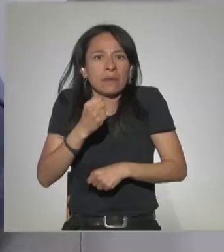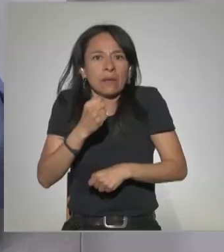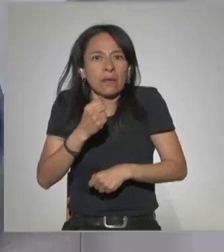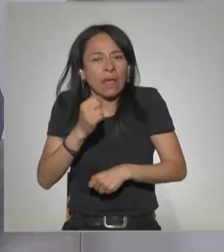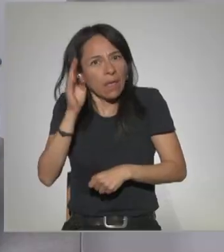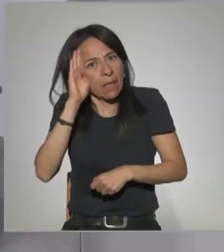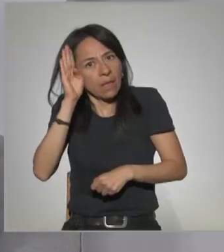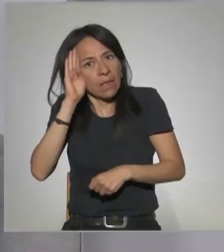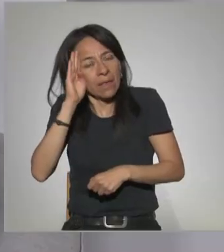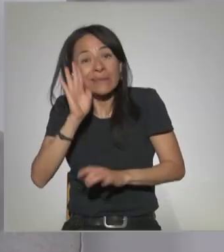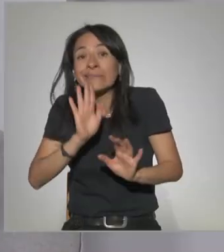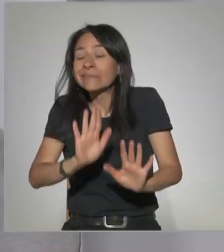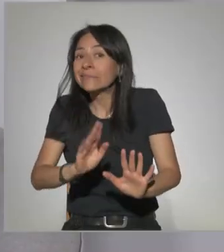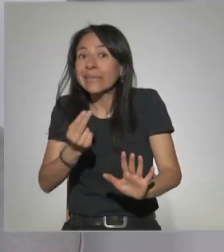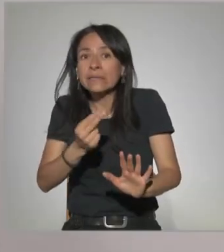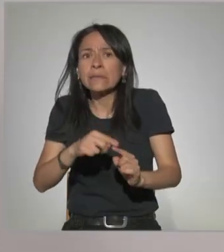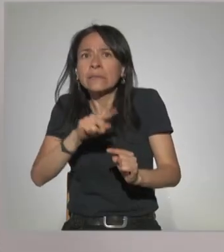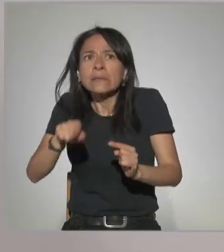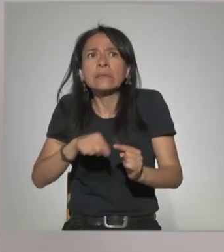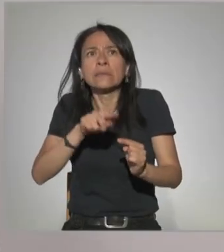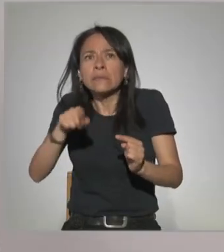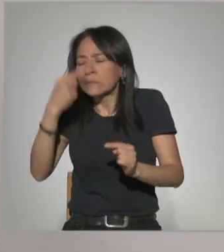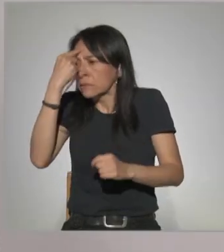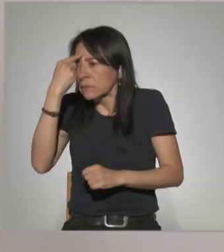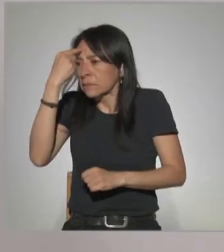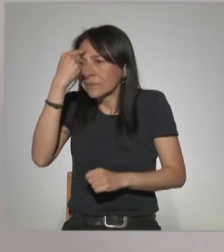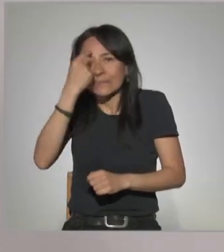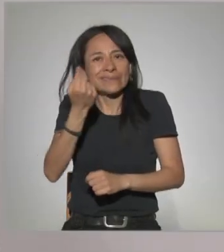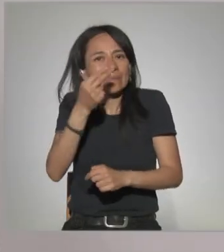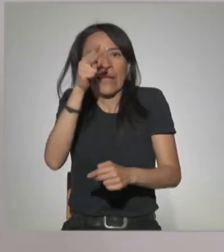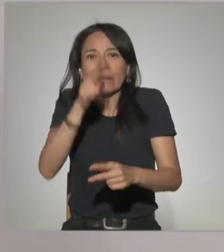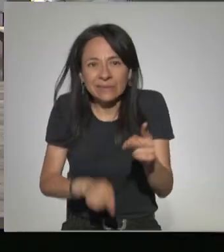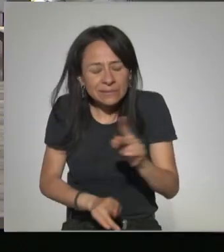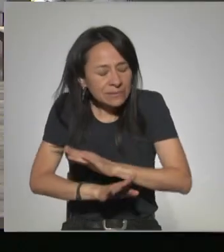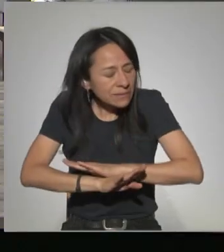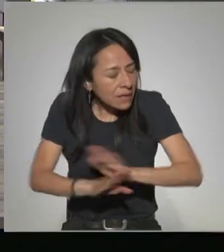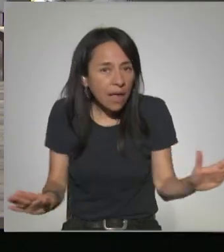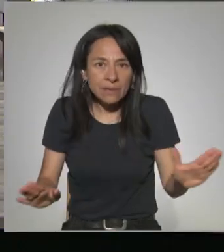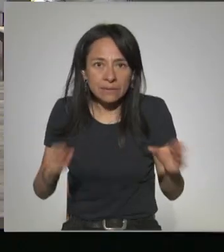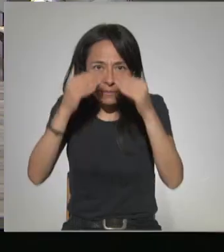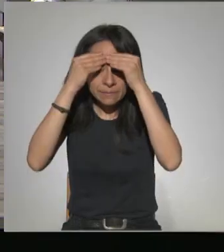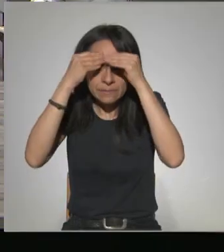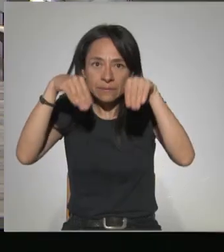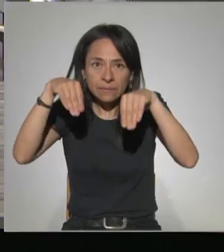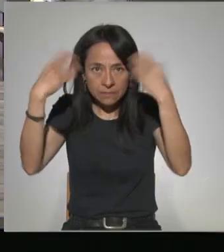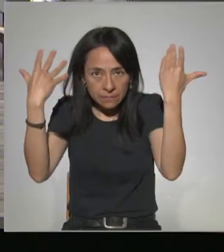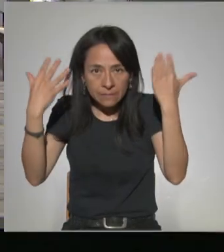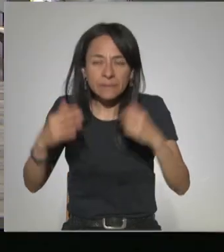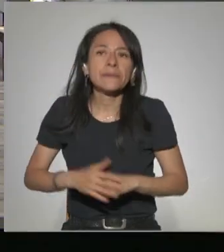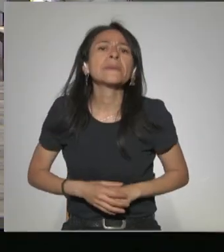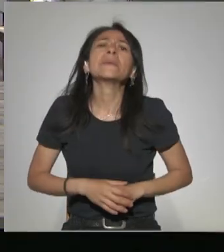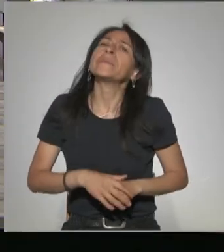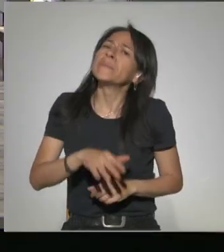salir de ese circuito, ¿no? De ese círculo vicioso. Claro. Oye, y cuando estás